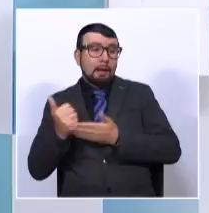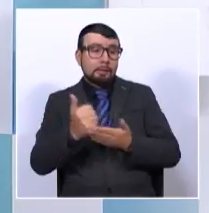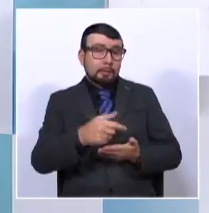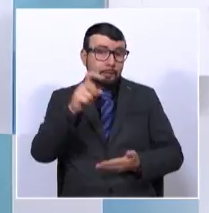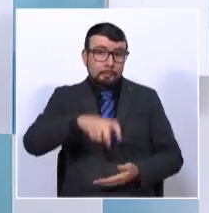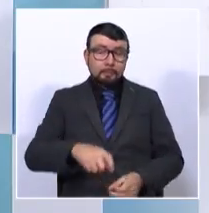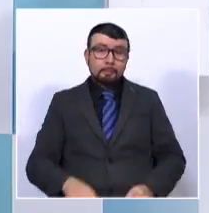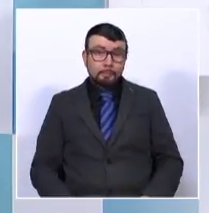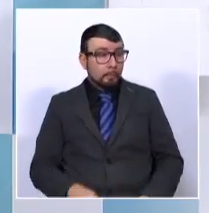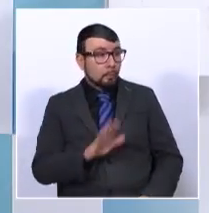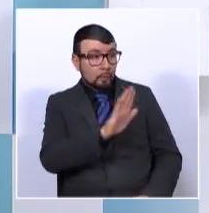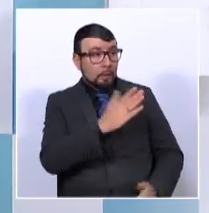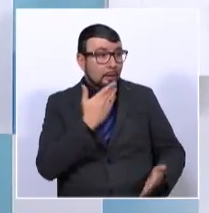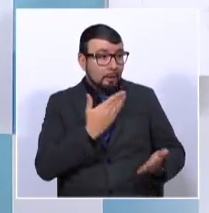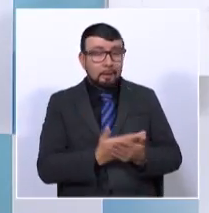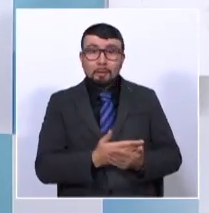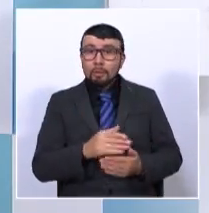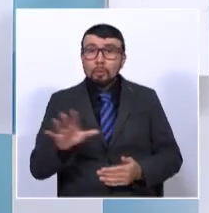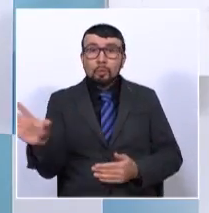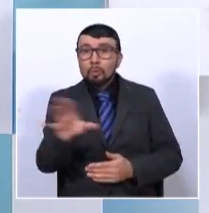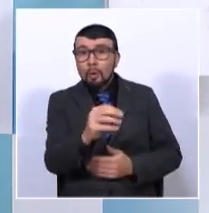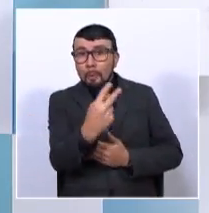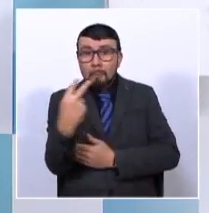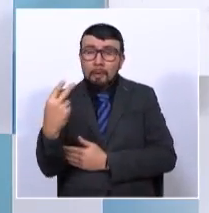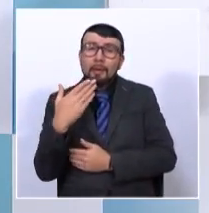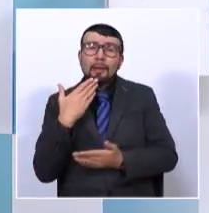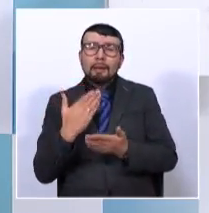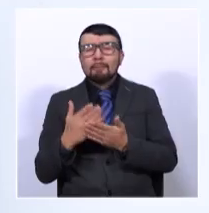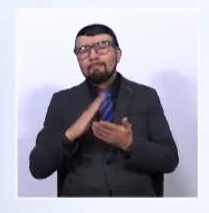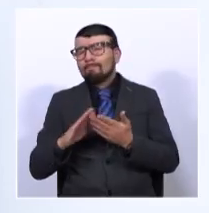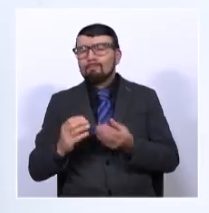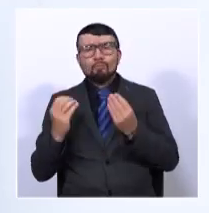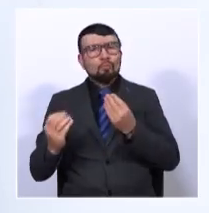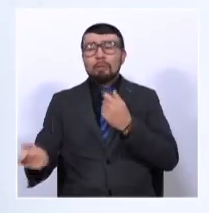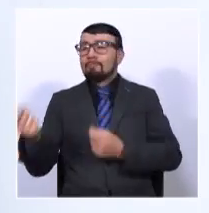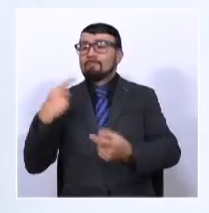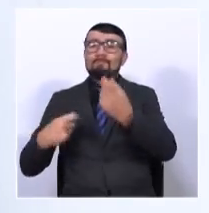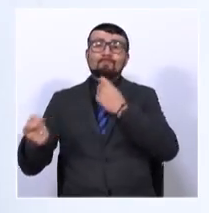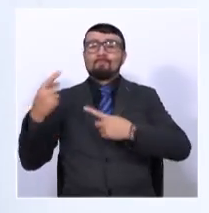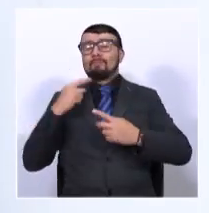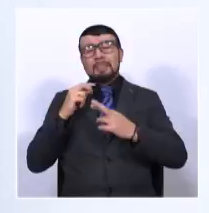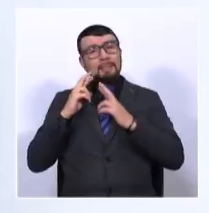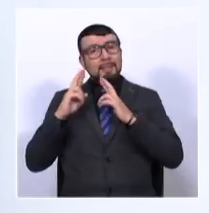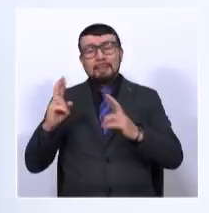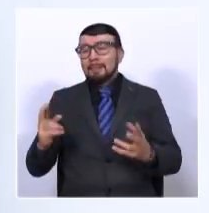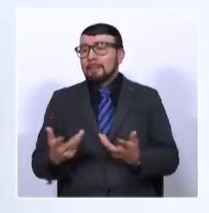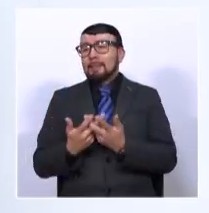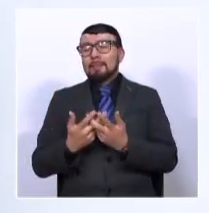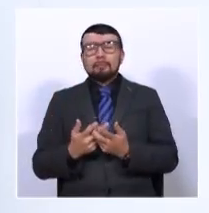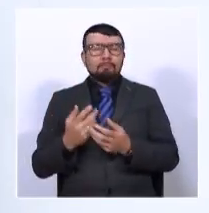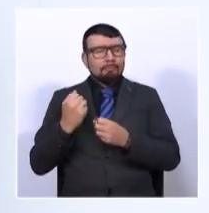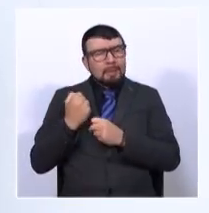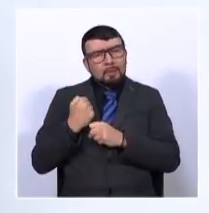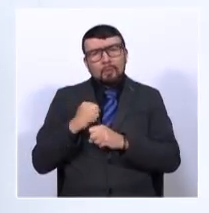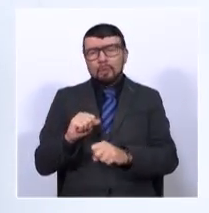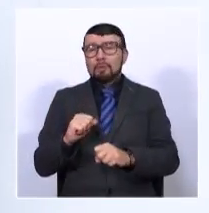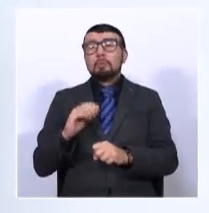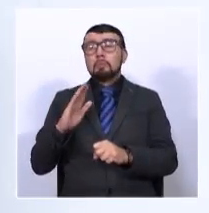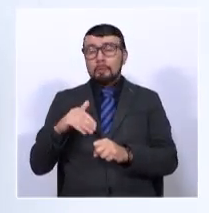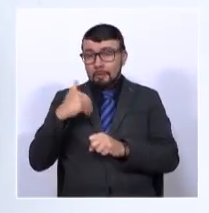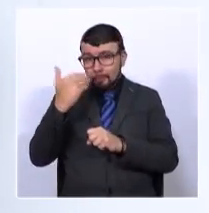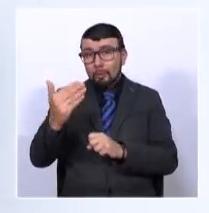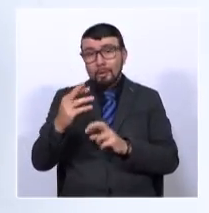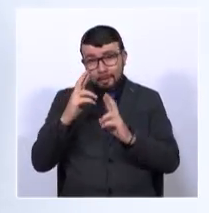Germán Ruiz, a todos ustedes por estar con nosotros. Nos disculpan tantas preguntas que quedan en Facebook, nosotros tratamos de resolverlas más